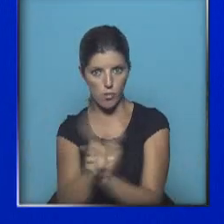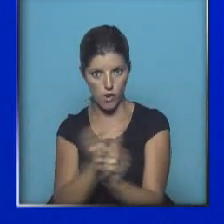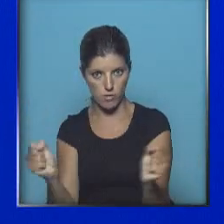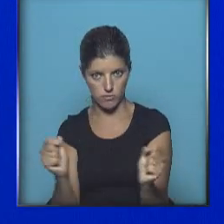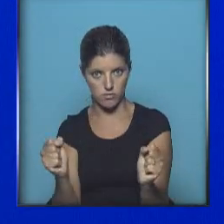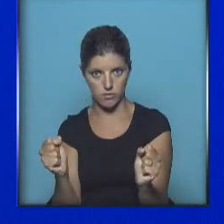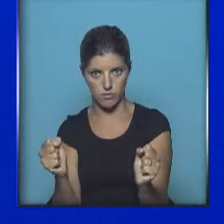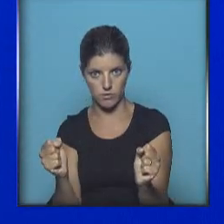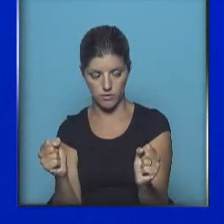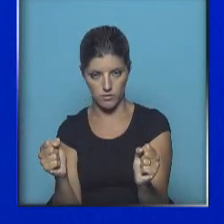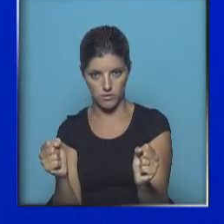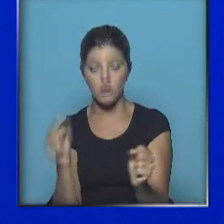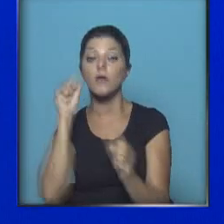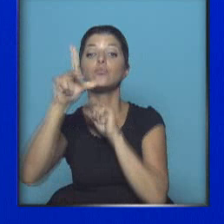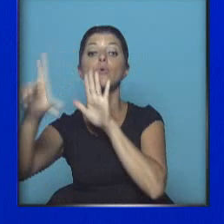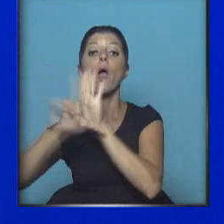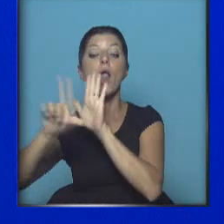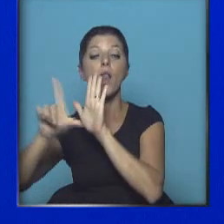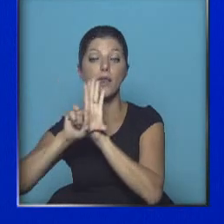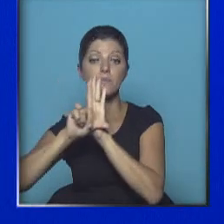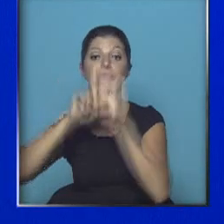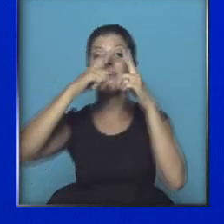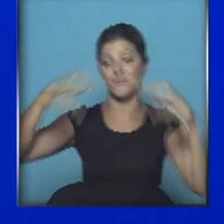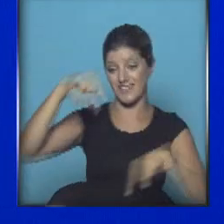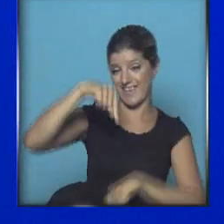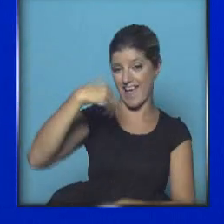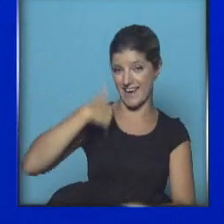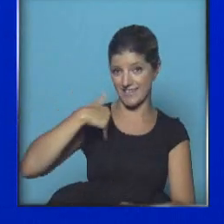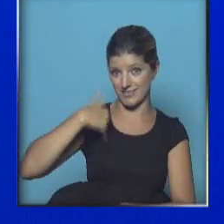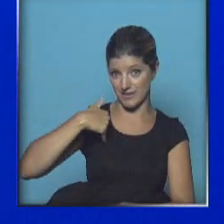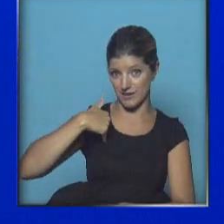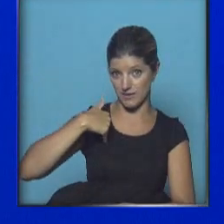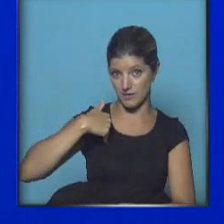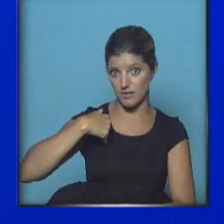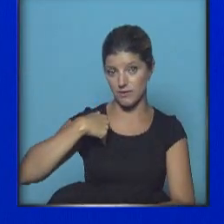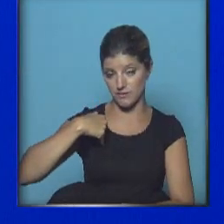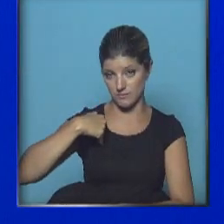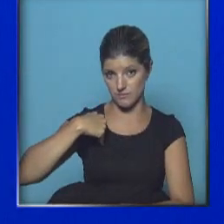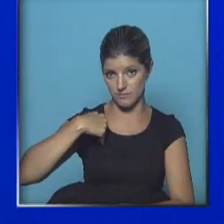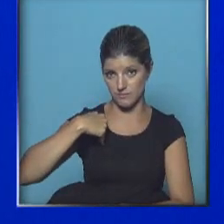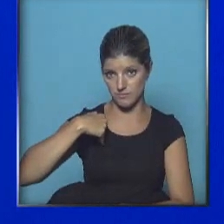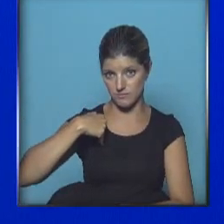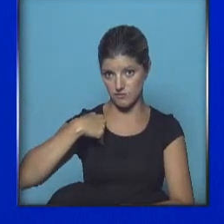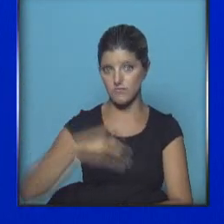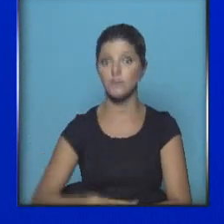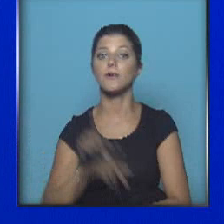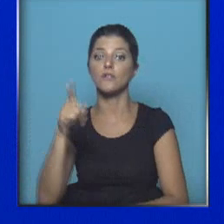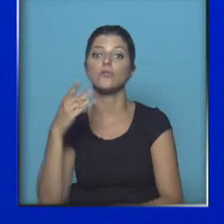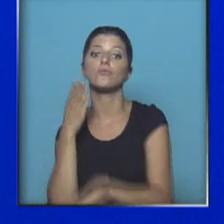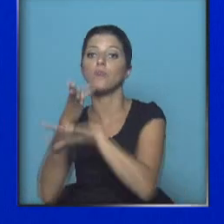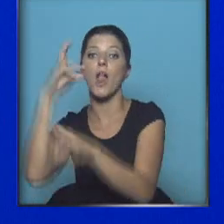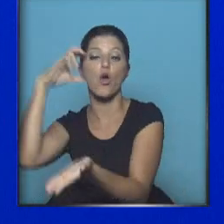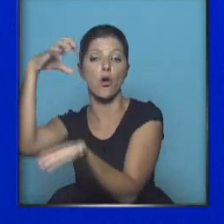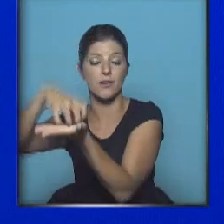la legislación de ellos es distinta a la legislación argentina y que no tenía que ir al Parlamento de